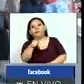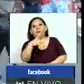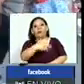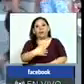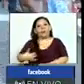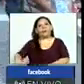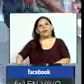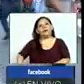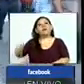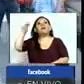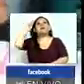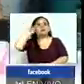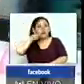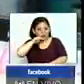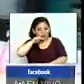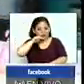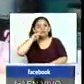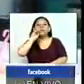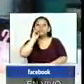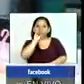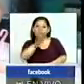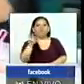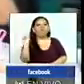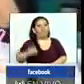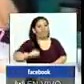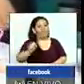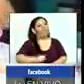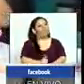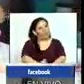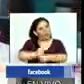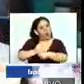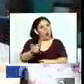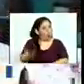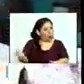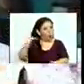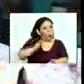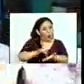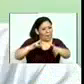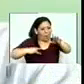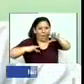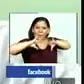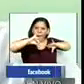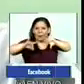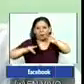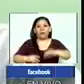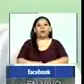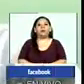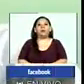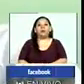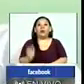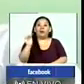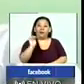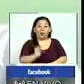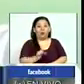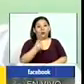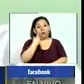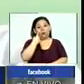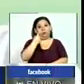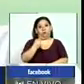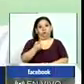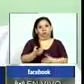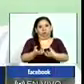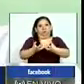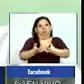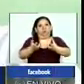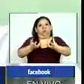de la República, Nayib Bukele, confirmó que nos encontramos en un rebrote de casos. Nos encontramos ante un aumento progresivo